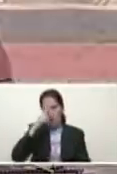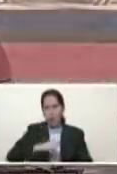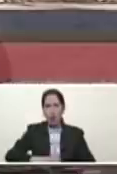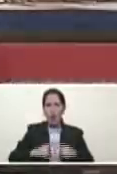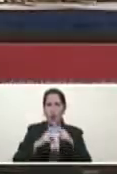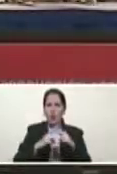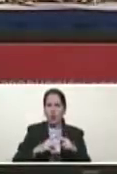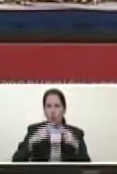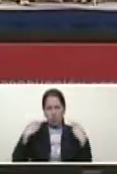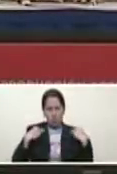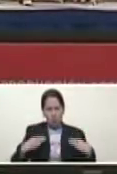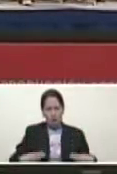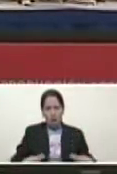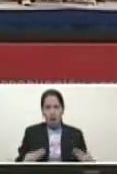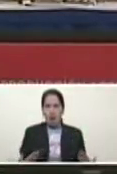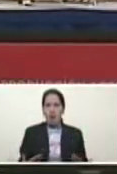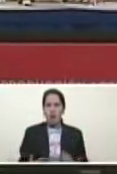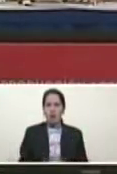de moral